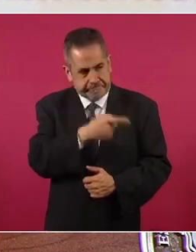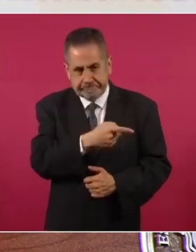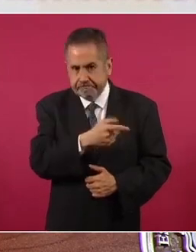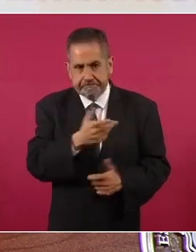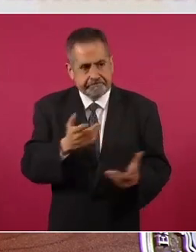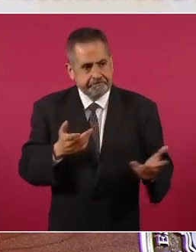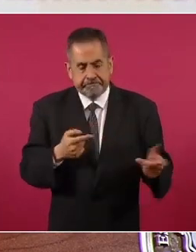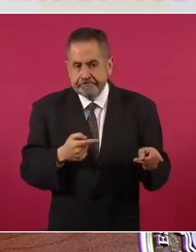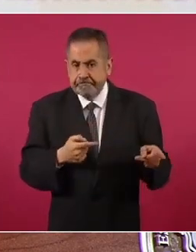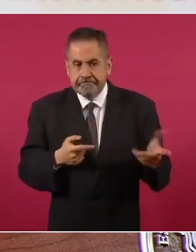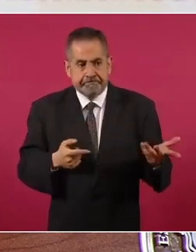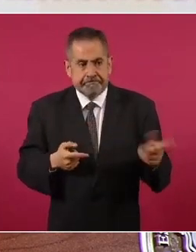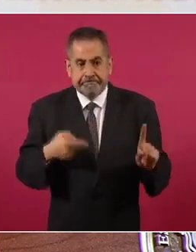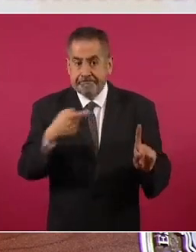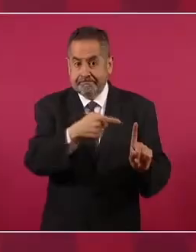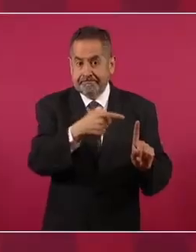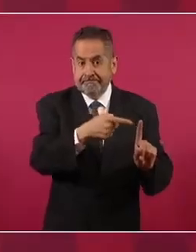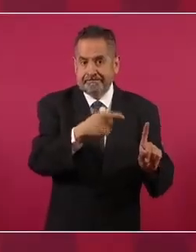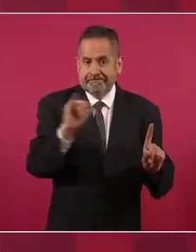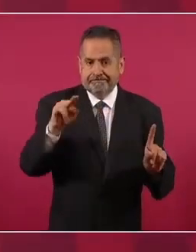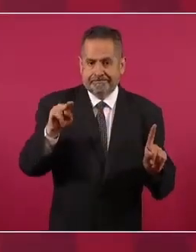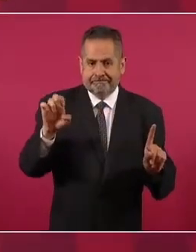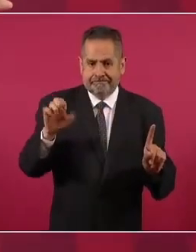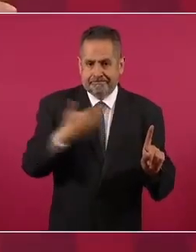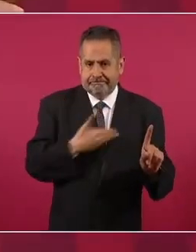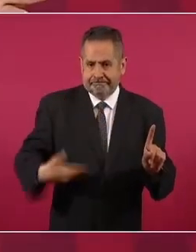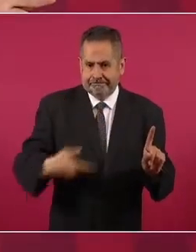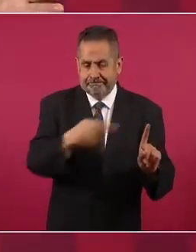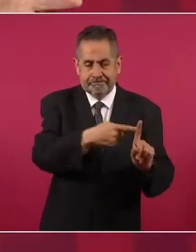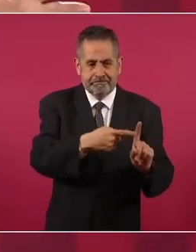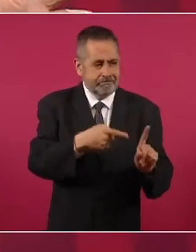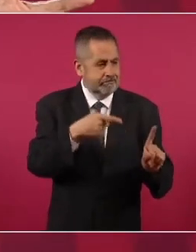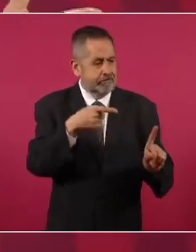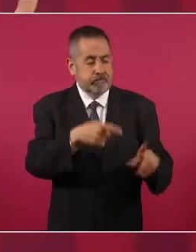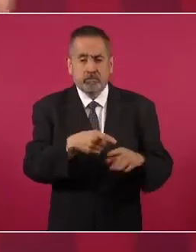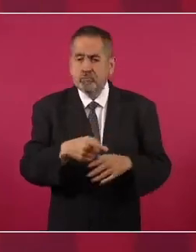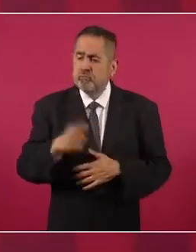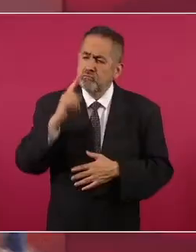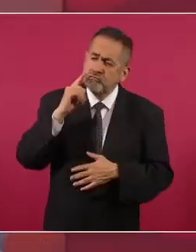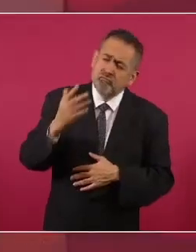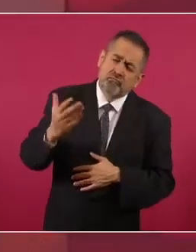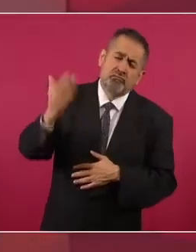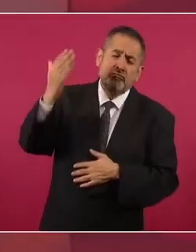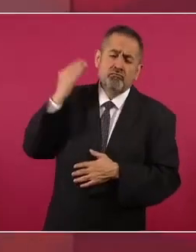a decir que pues eso era hace dos meses,